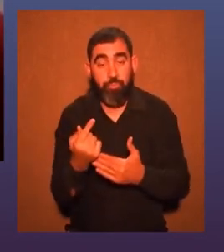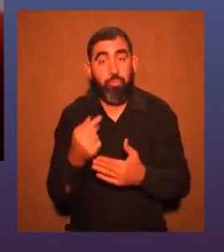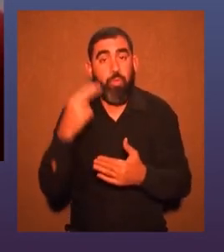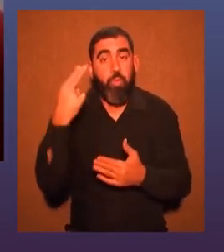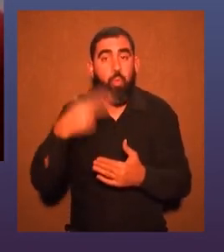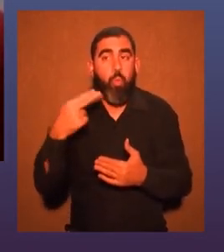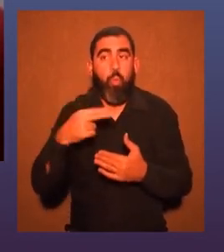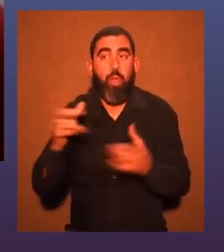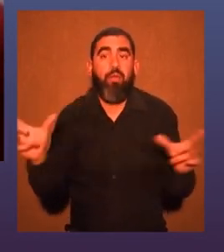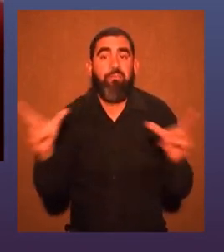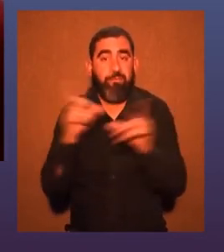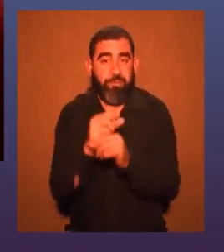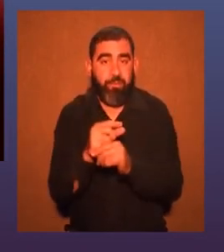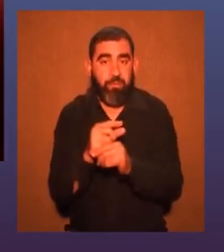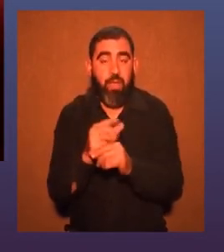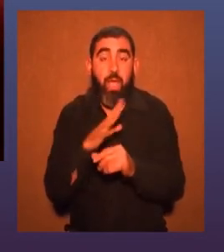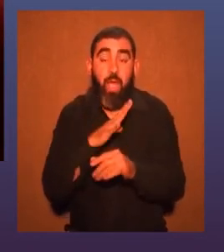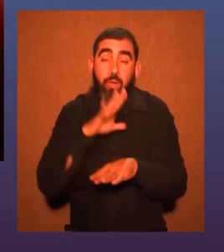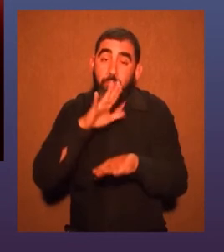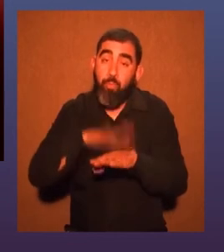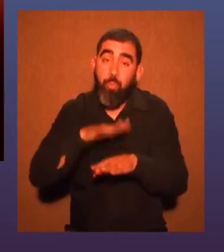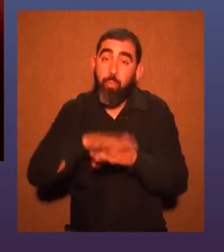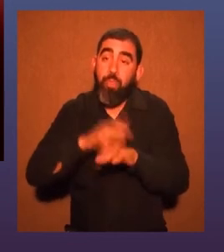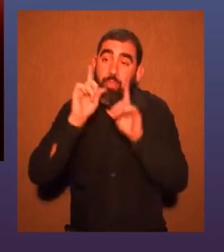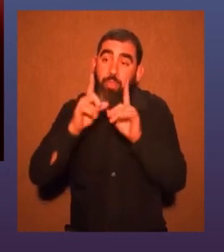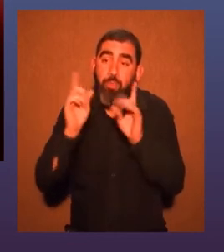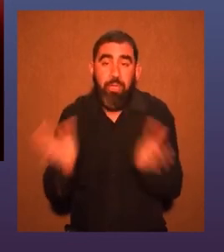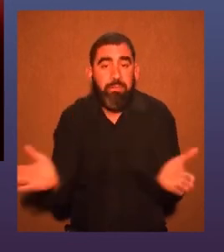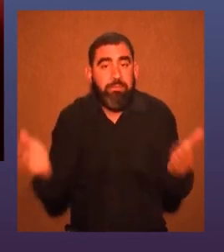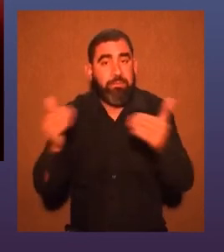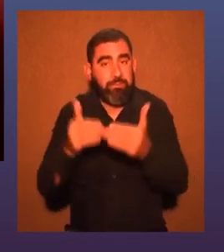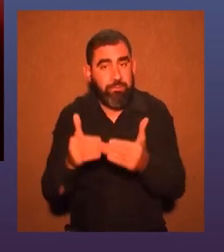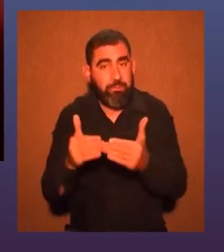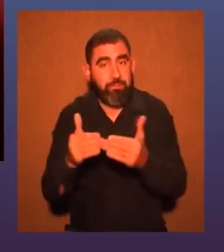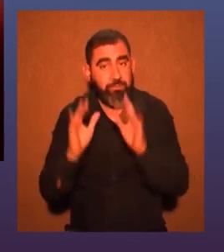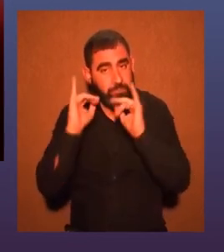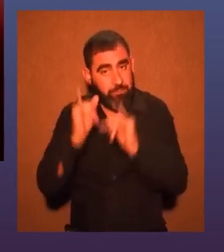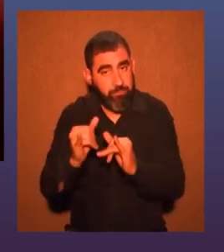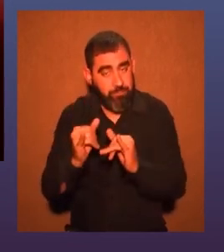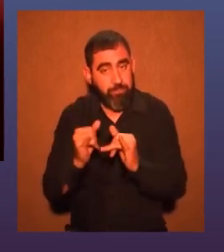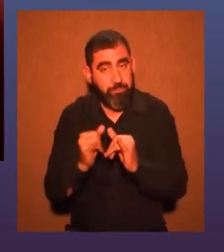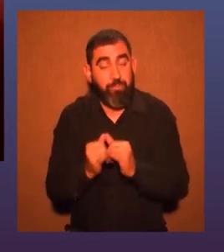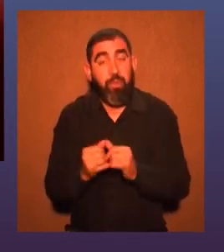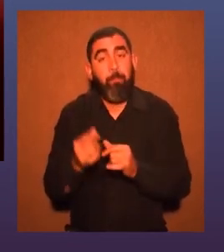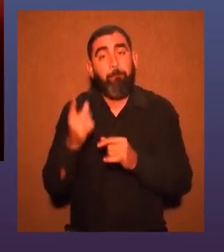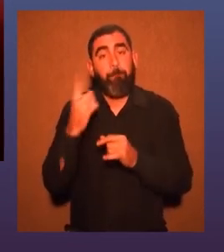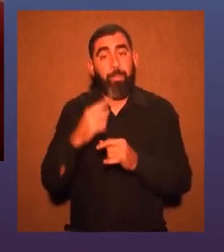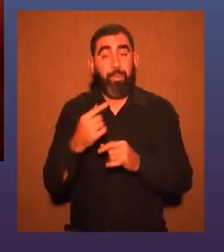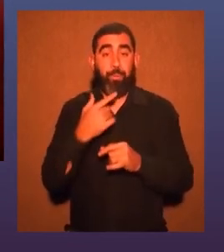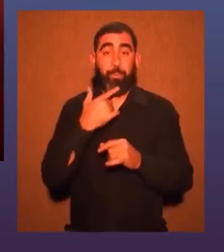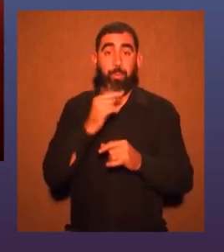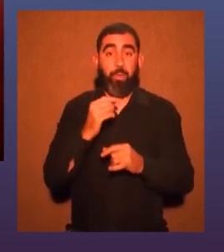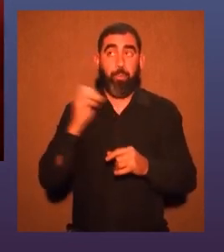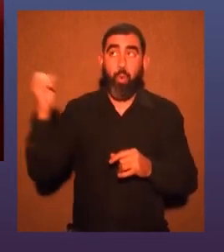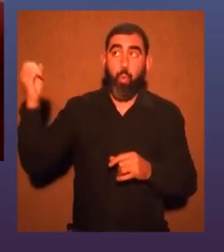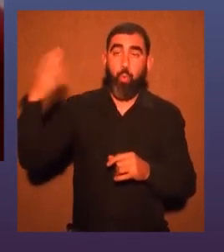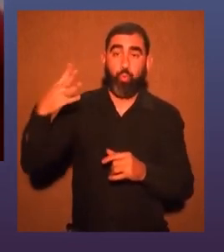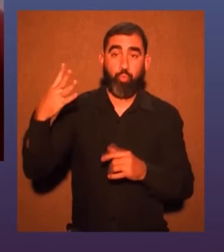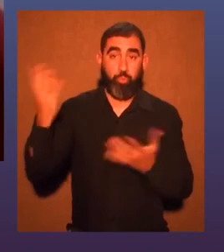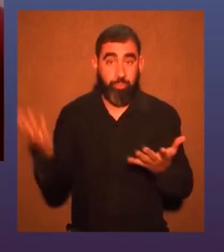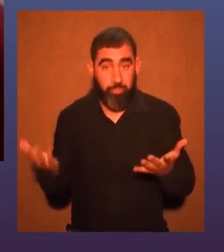nunca está cerrado. Llegó un momento que sí, que tenés que cerrarlo mayormente, pero, por ejemplo,